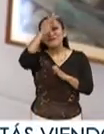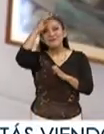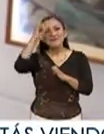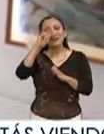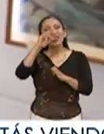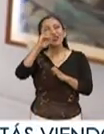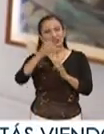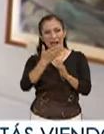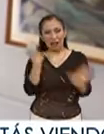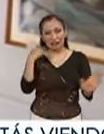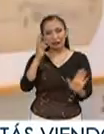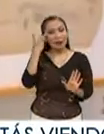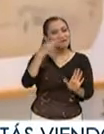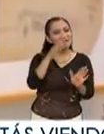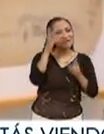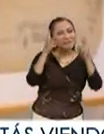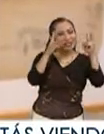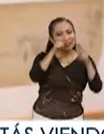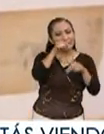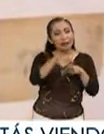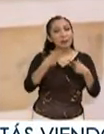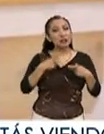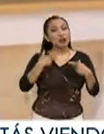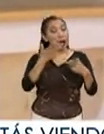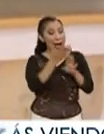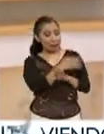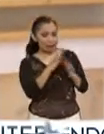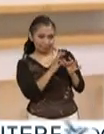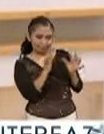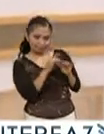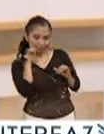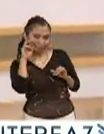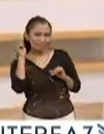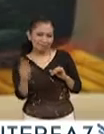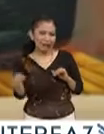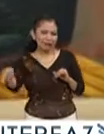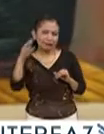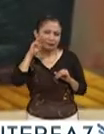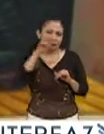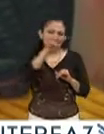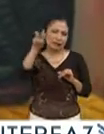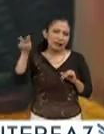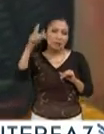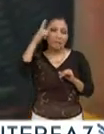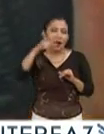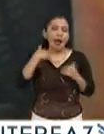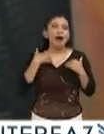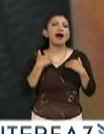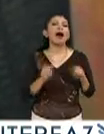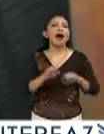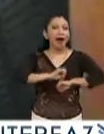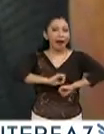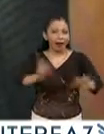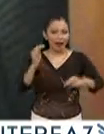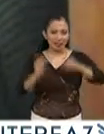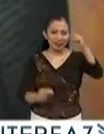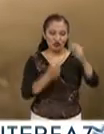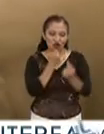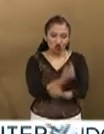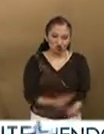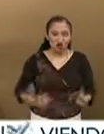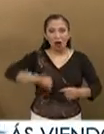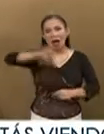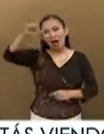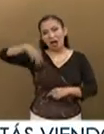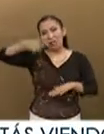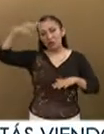en donde antes de recorrer la obra, al público se le sensibilizó sobre lo que se iba a admirar para que lo entendieran todos los niveles. Por otro